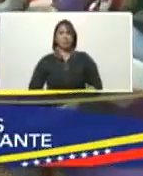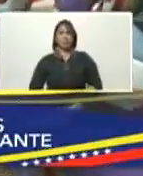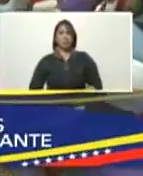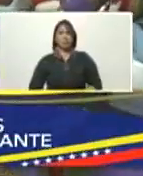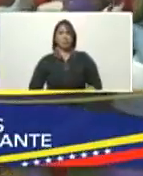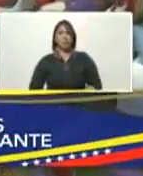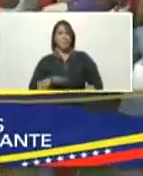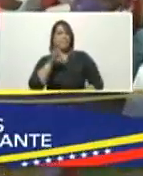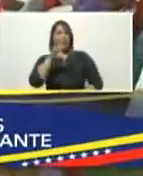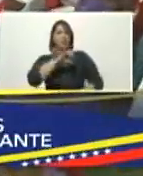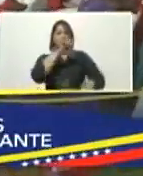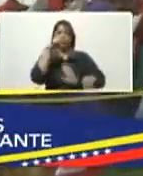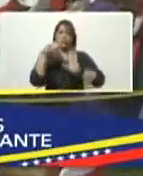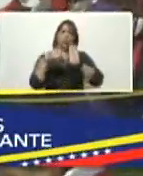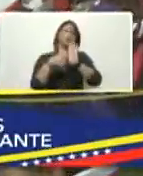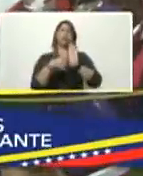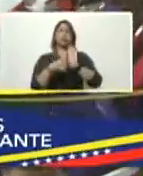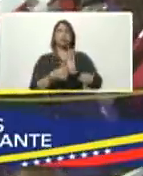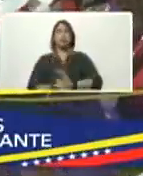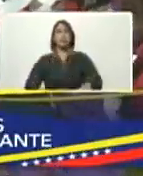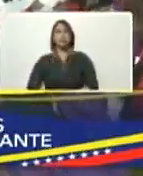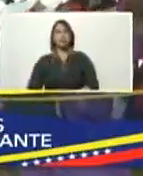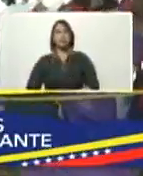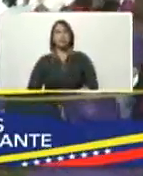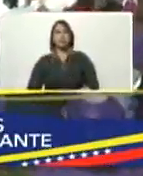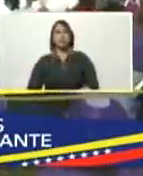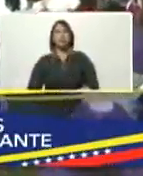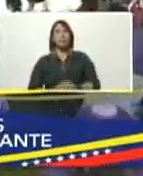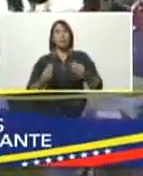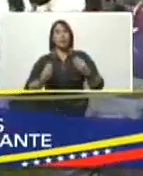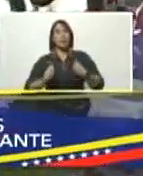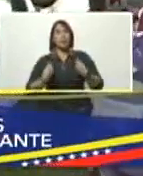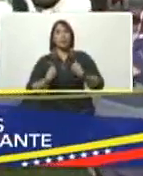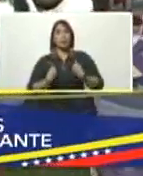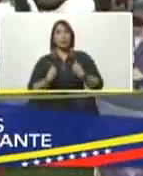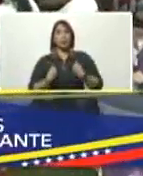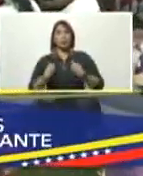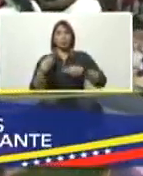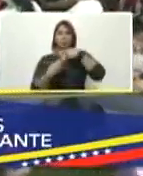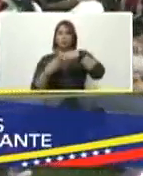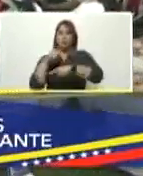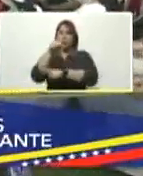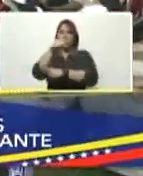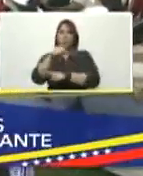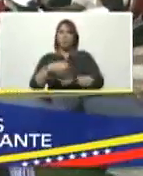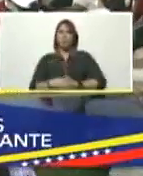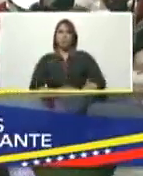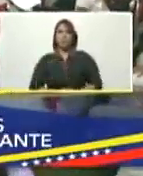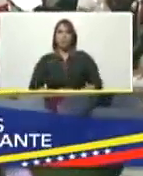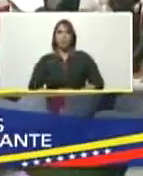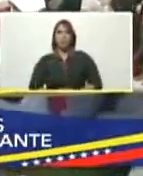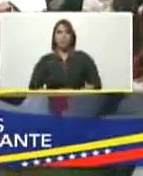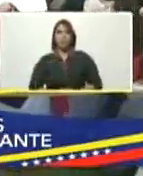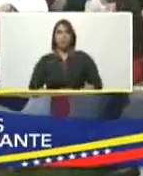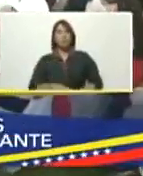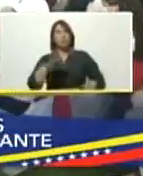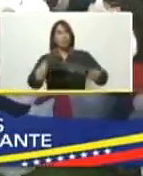del país como tal ha vivido una revolución, a